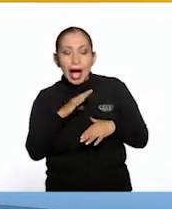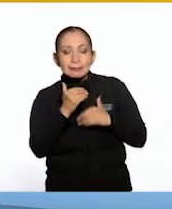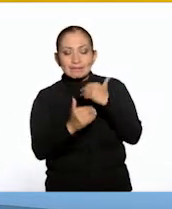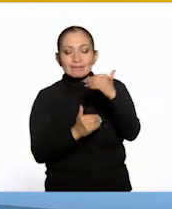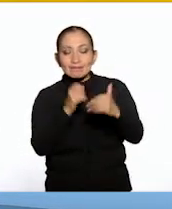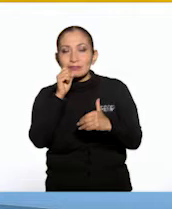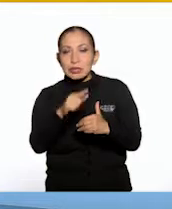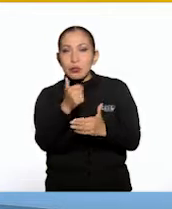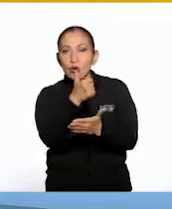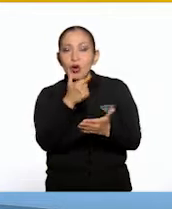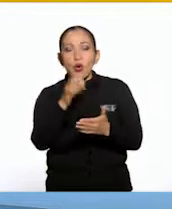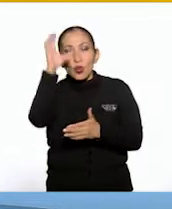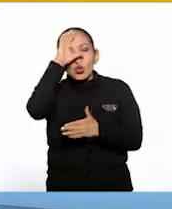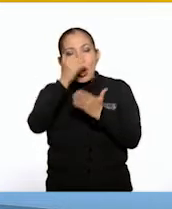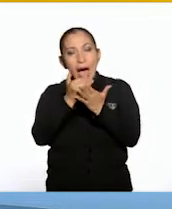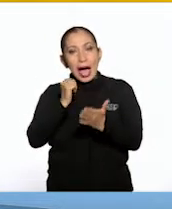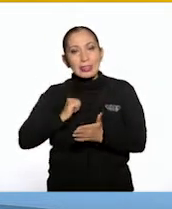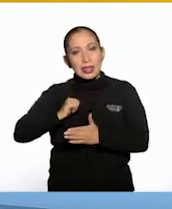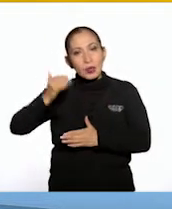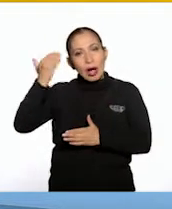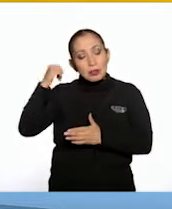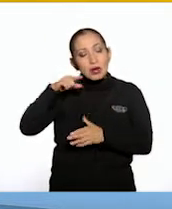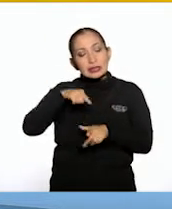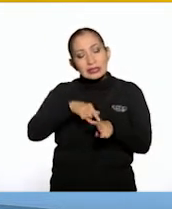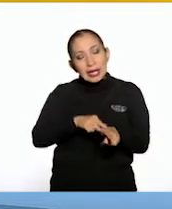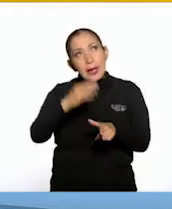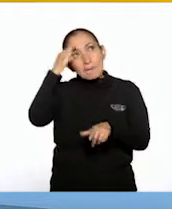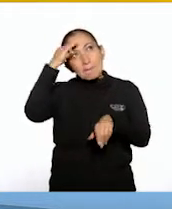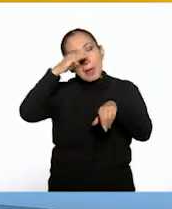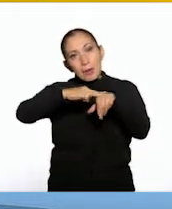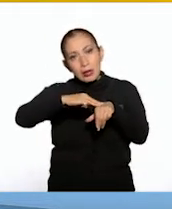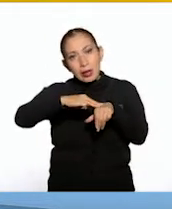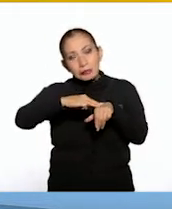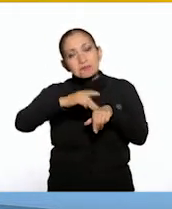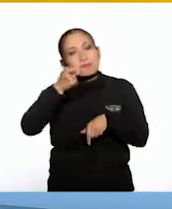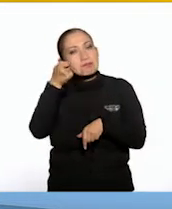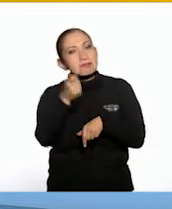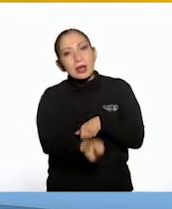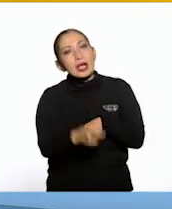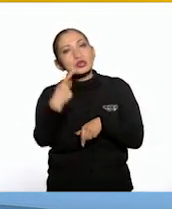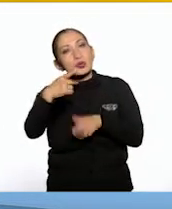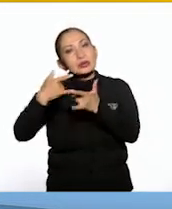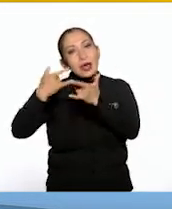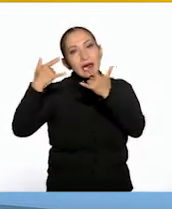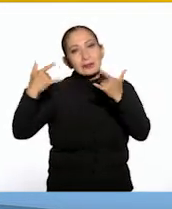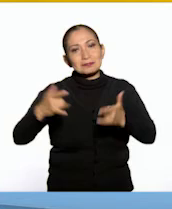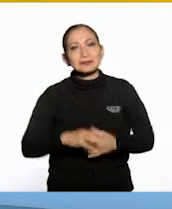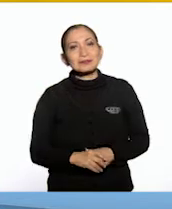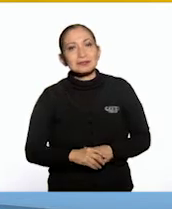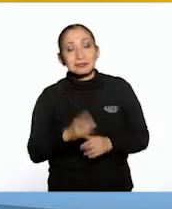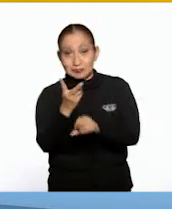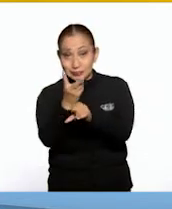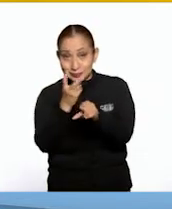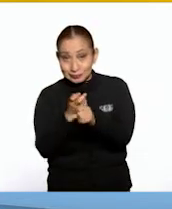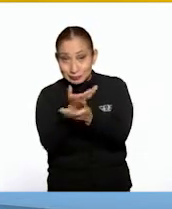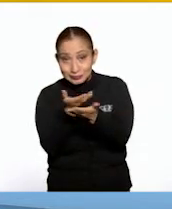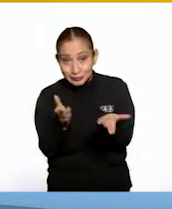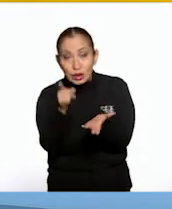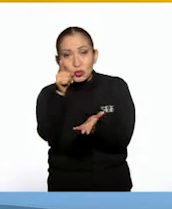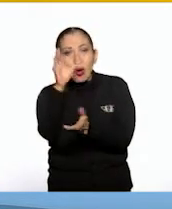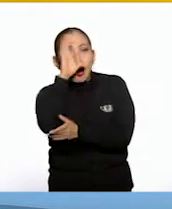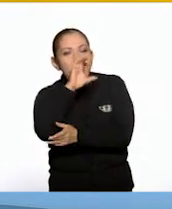desarrollaron estas civilizaciones, pues permanece en su memoria, es decir, en su historia. Los invitamos a